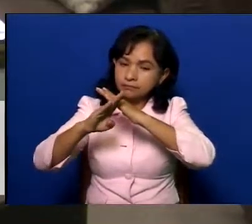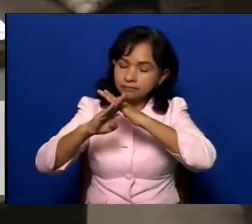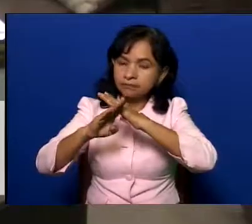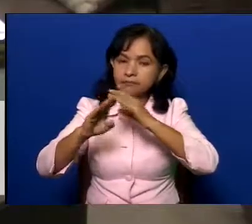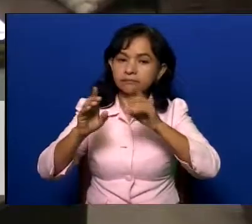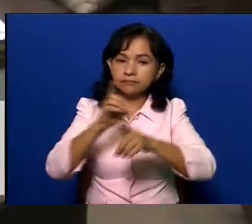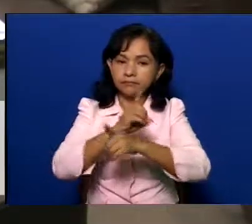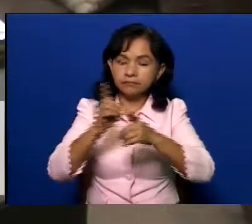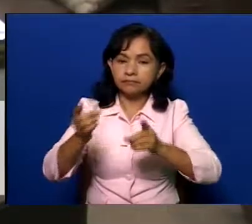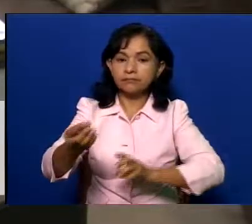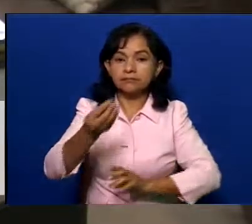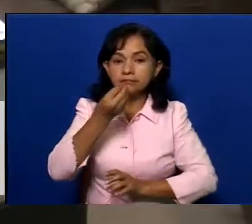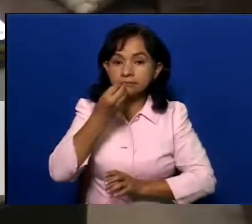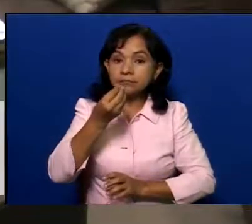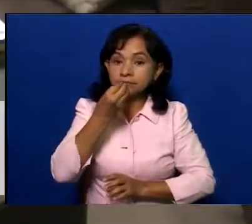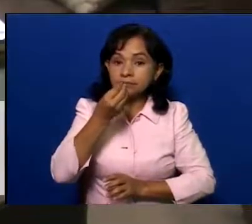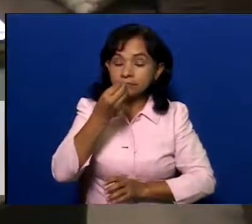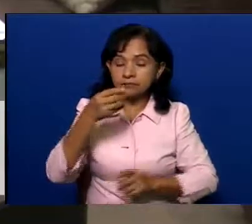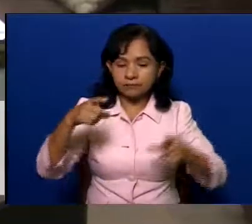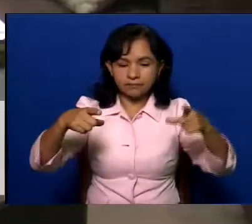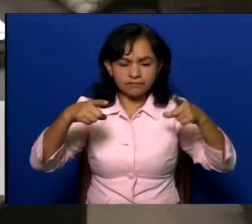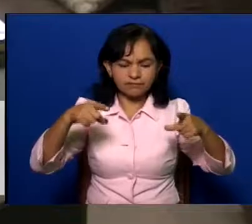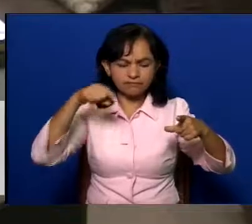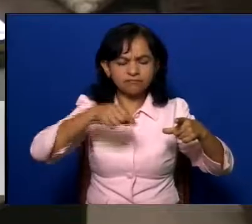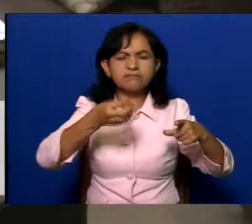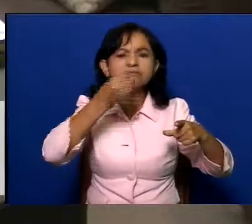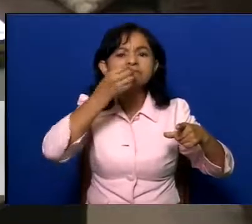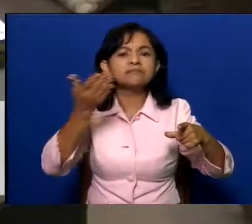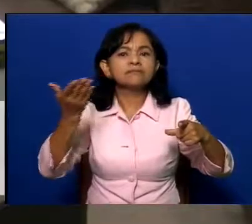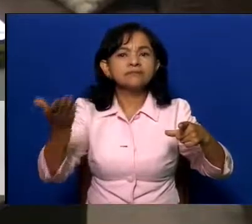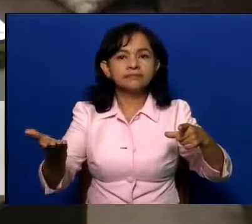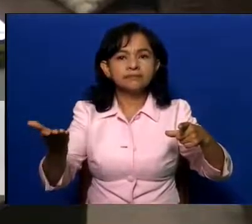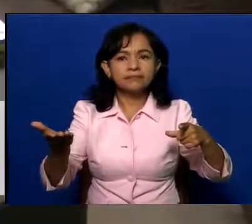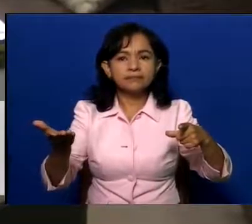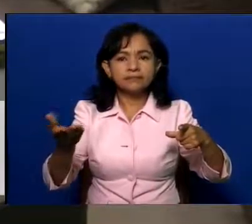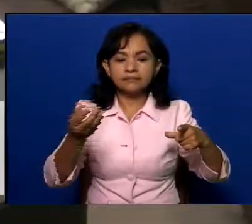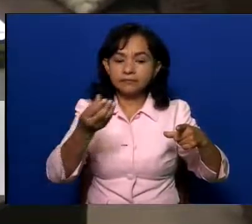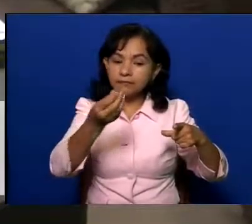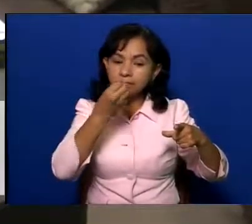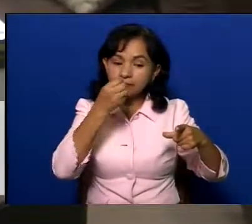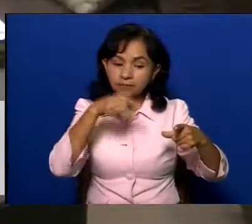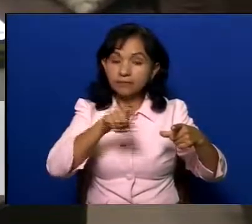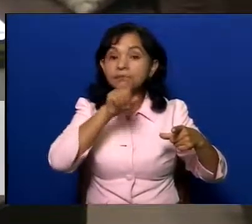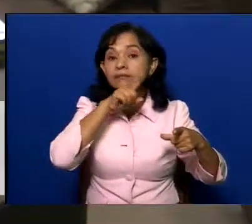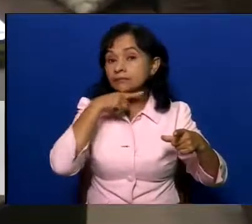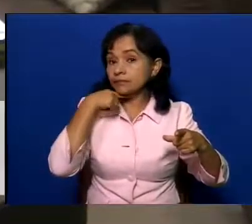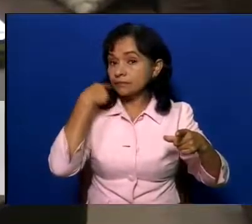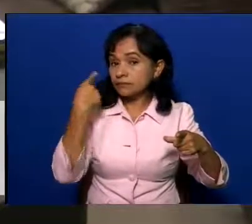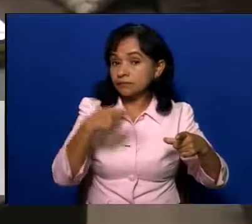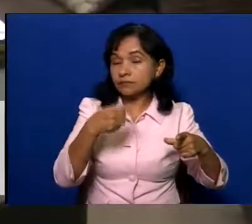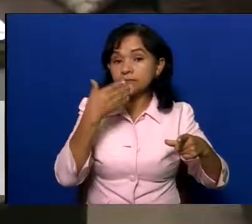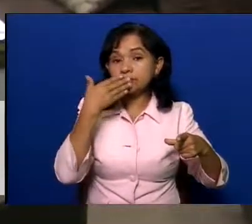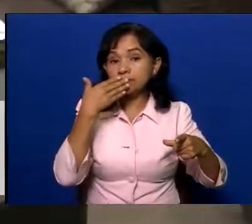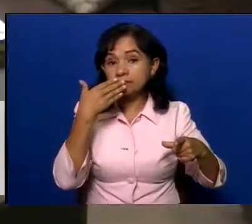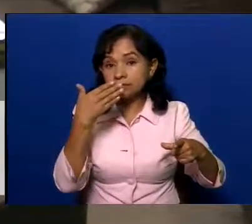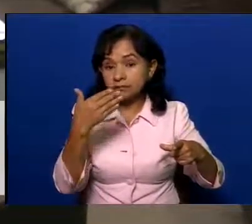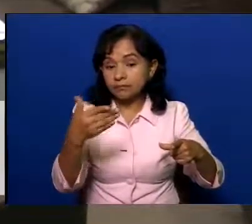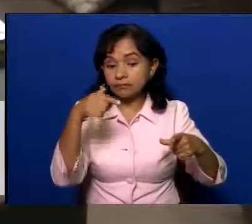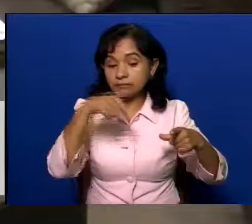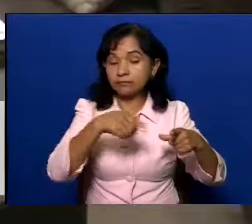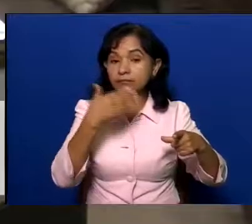siete. El canto errante. Cuarto espléndido poemario de Darío, donde ya inicia